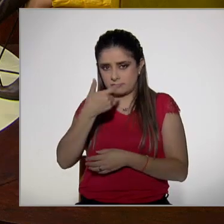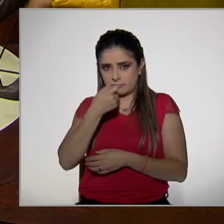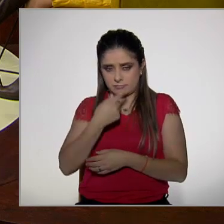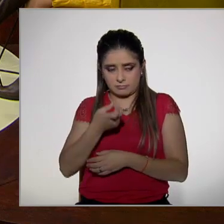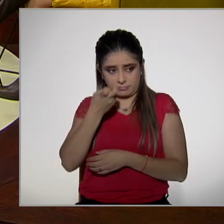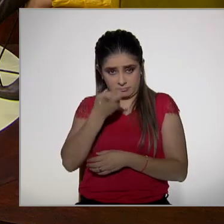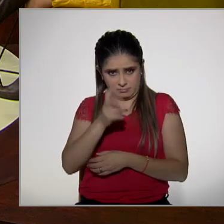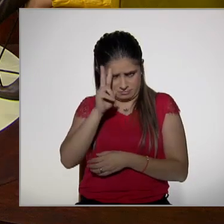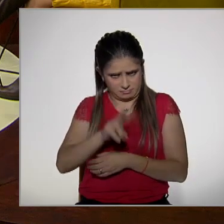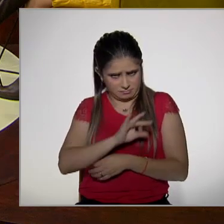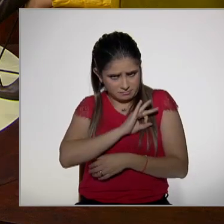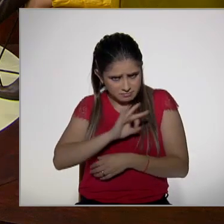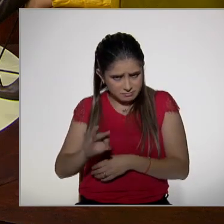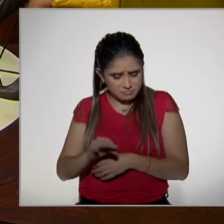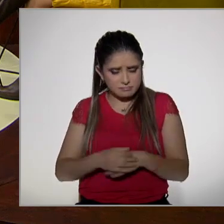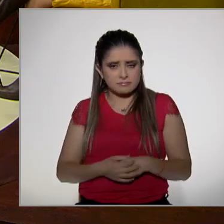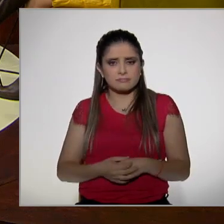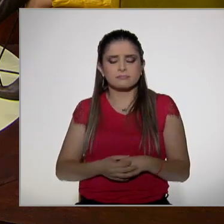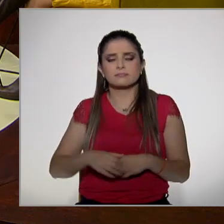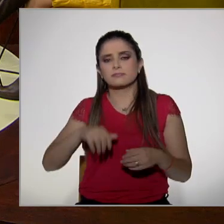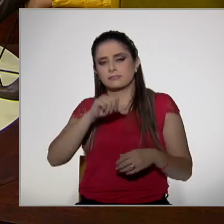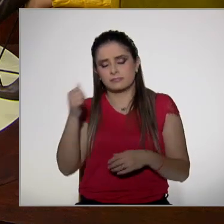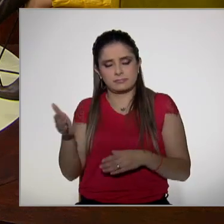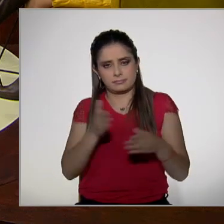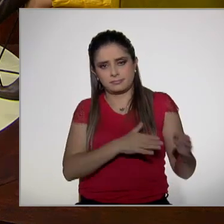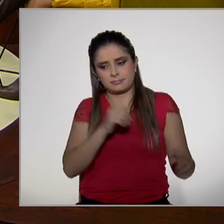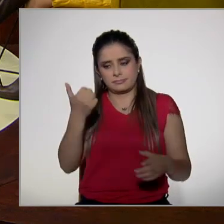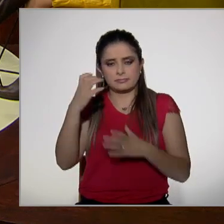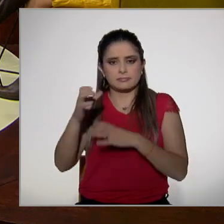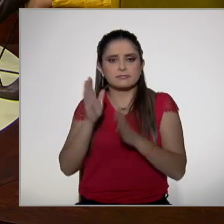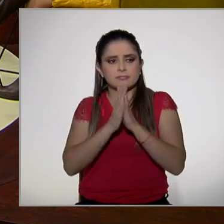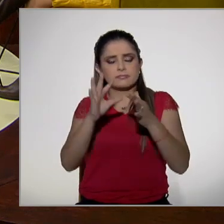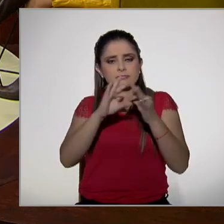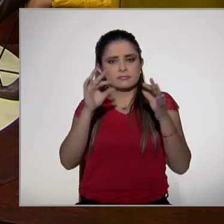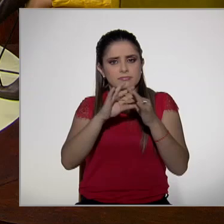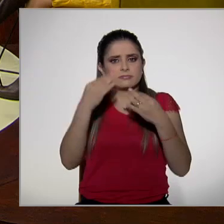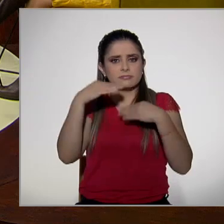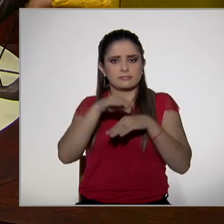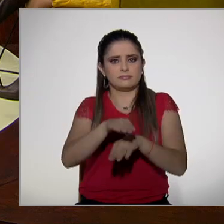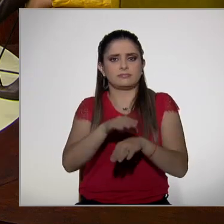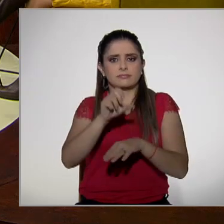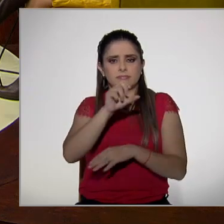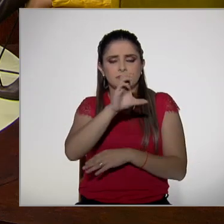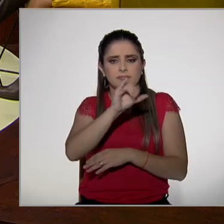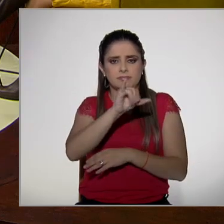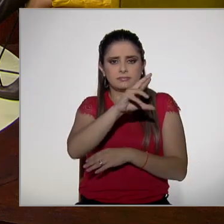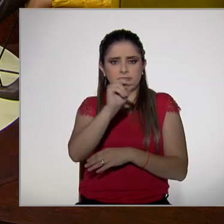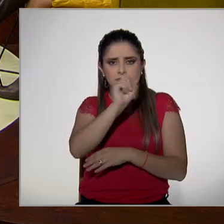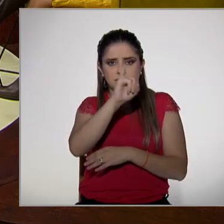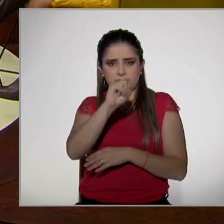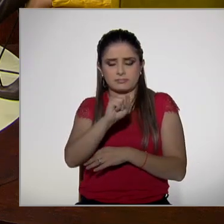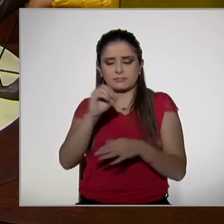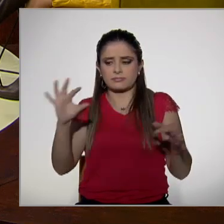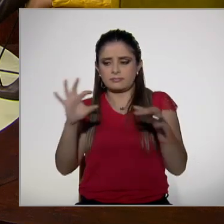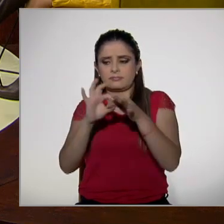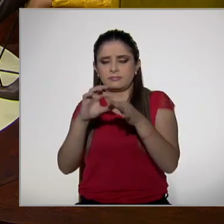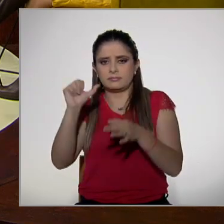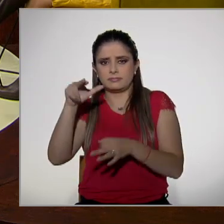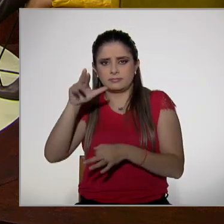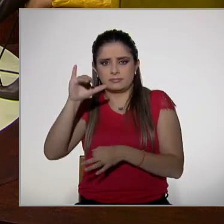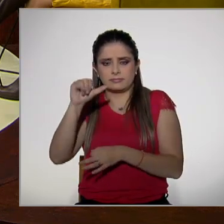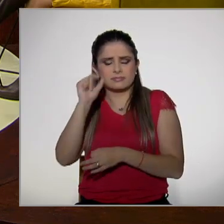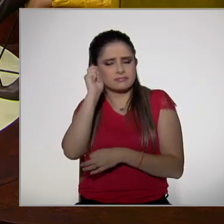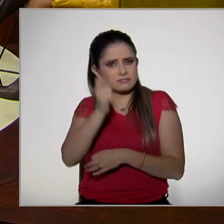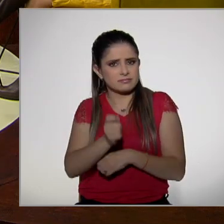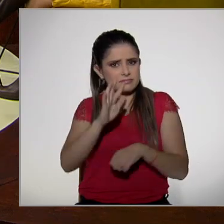quiere saber si es posible y mónica nos pide que hablemos de la asociación de cirrosis y anemia o sea esto